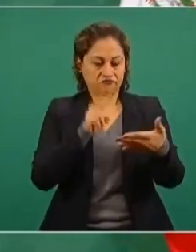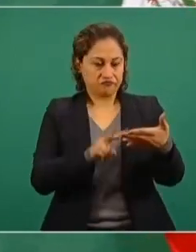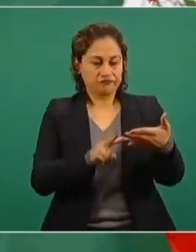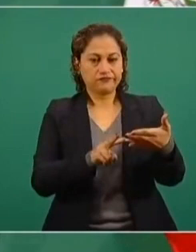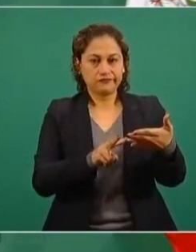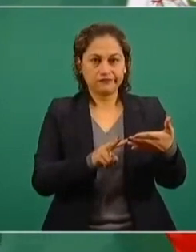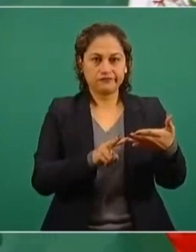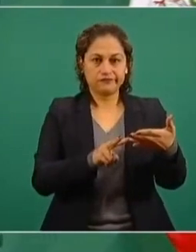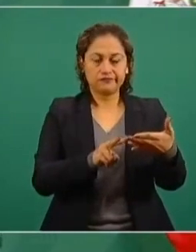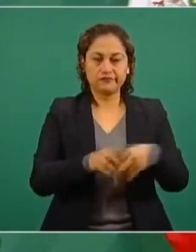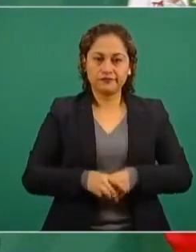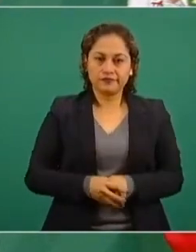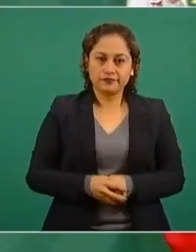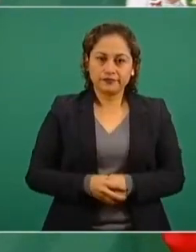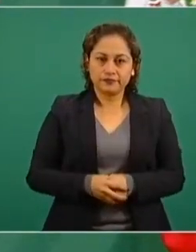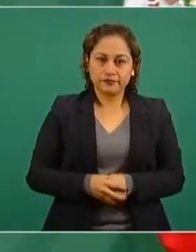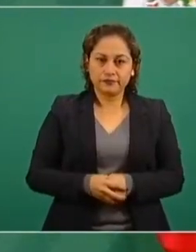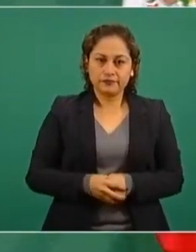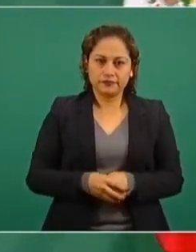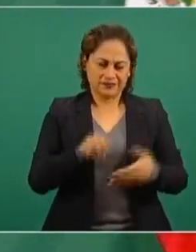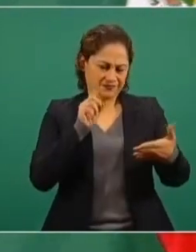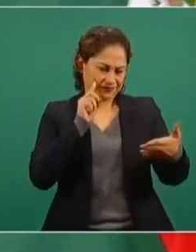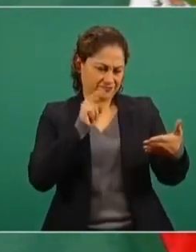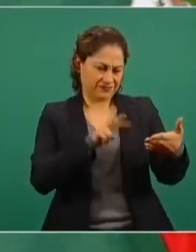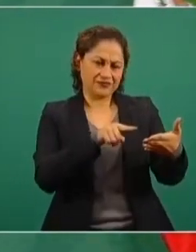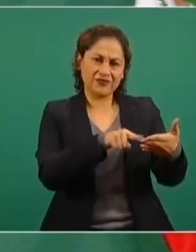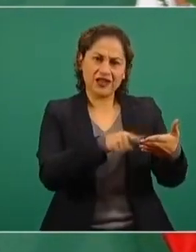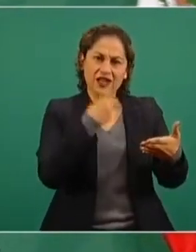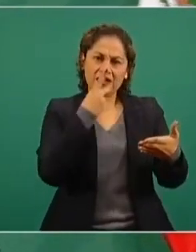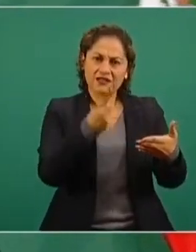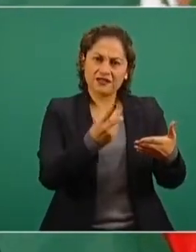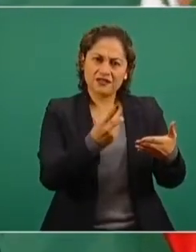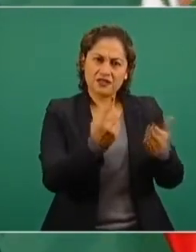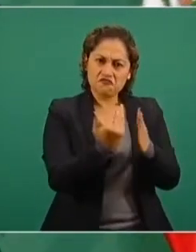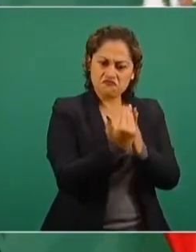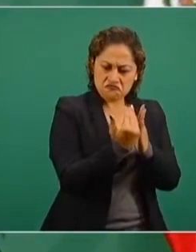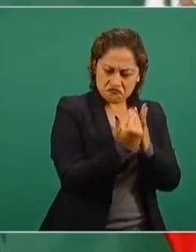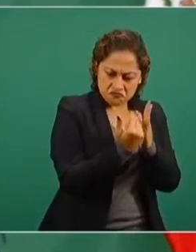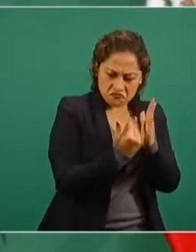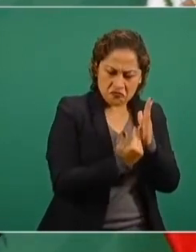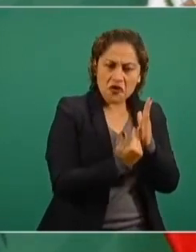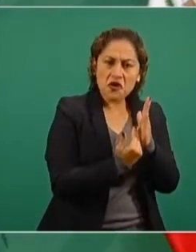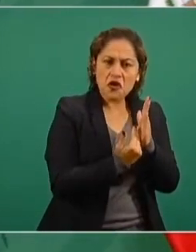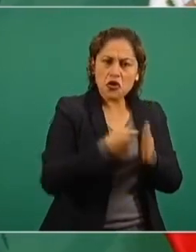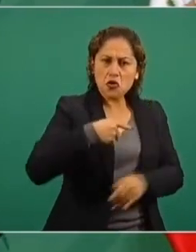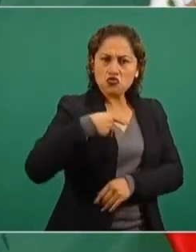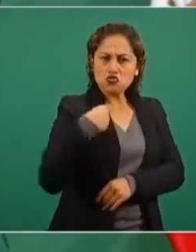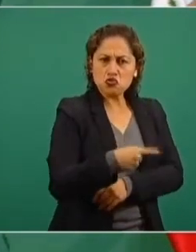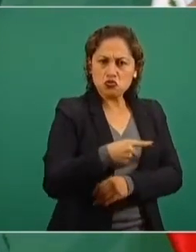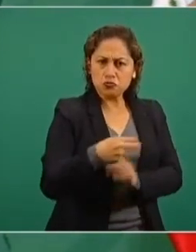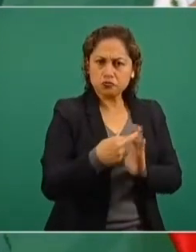o sea, hablando de sus normas y que la